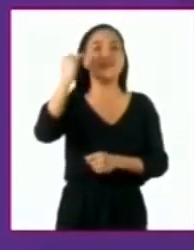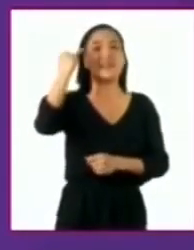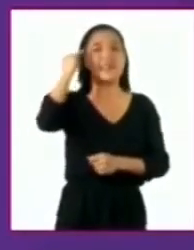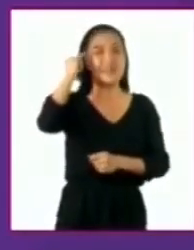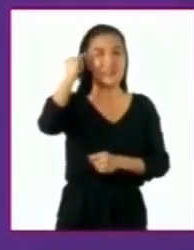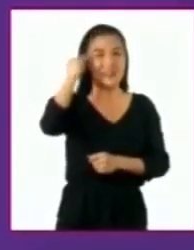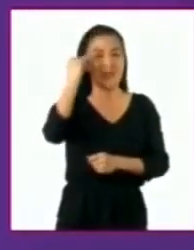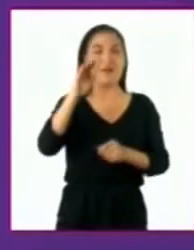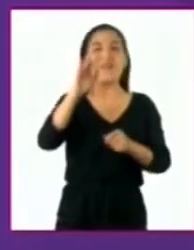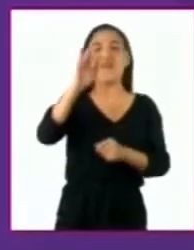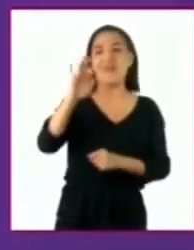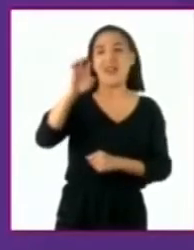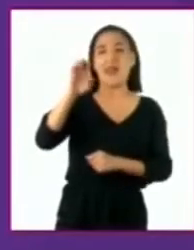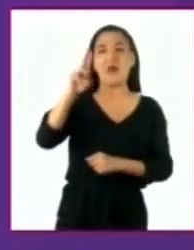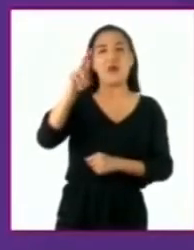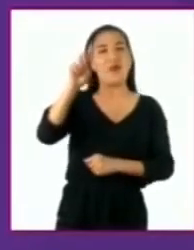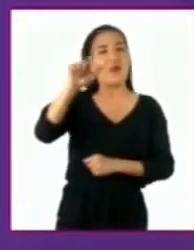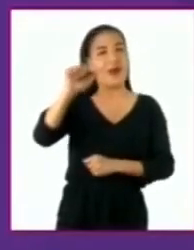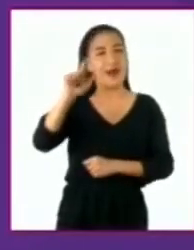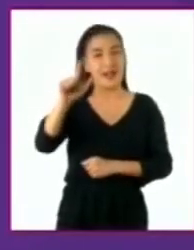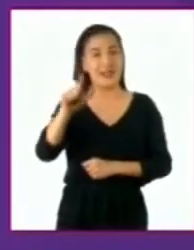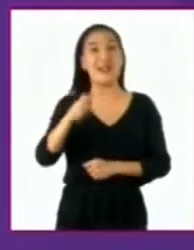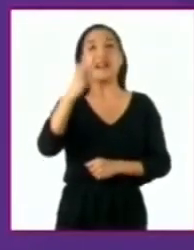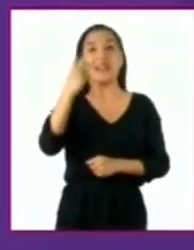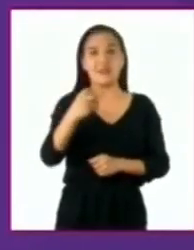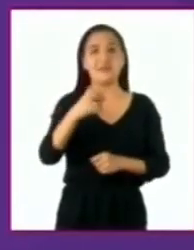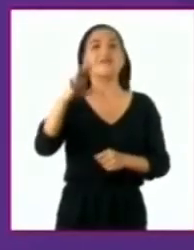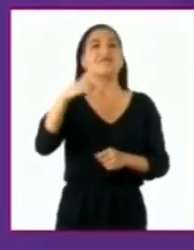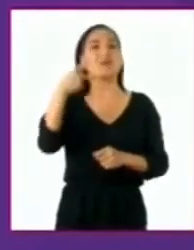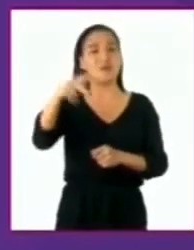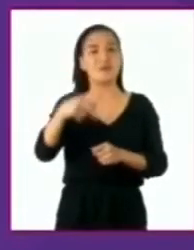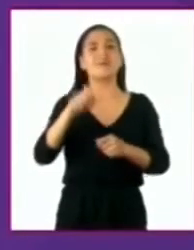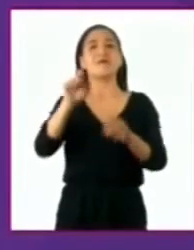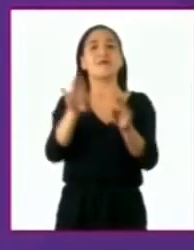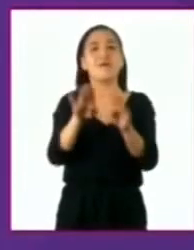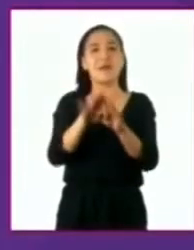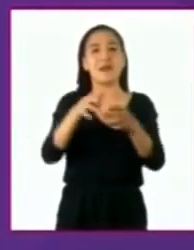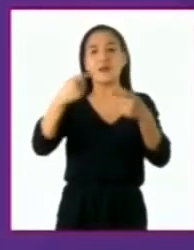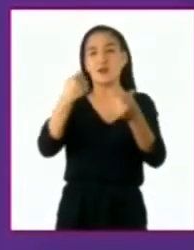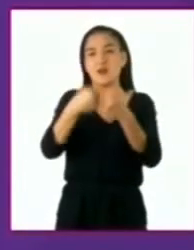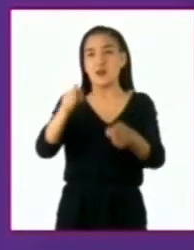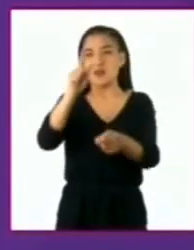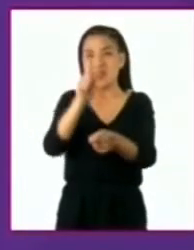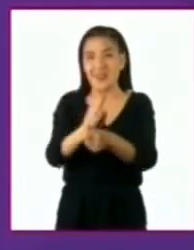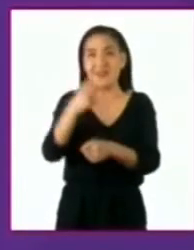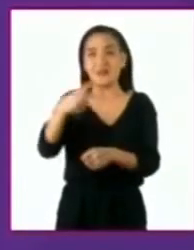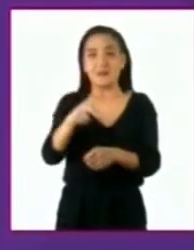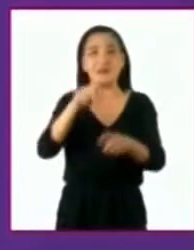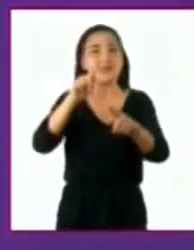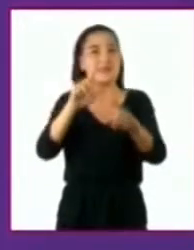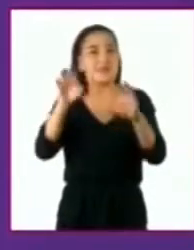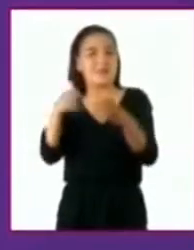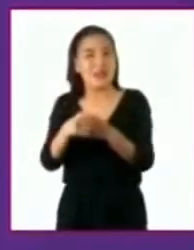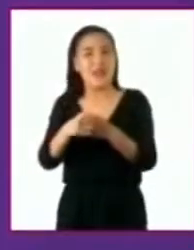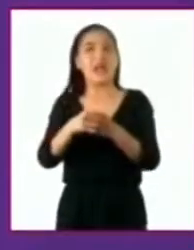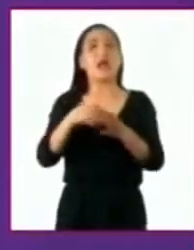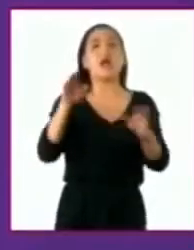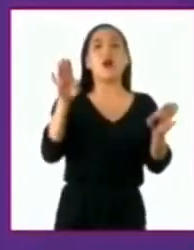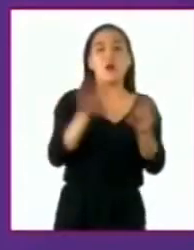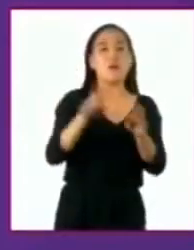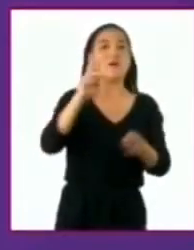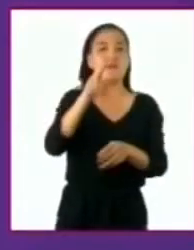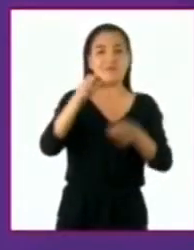señores feudales. Ambas sociedades eran sociedades tributarias y esto pues realmente fue un